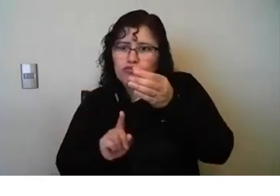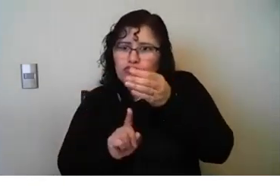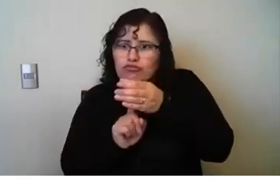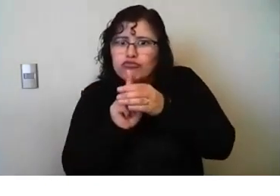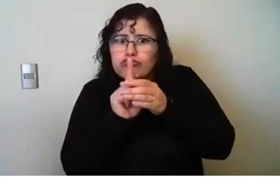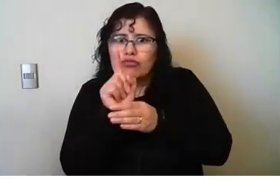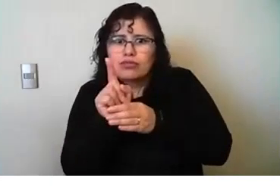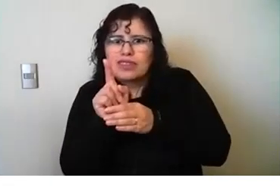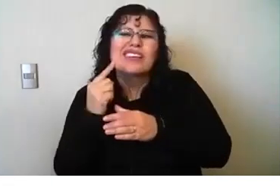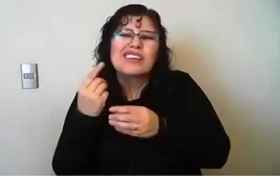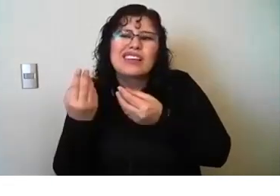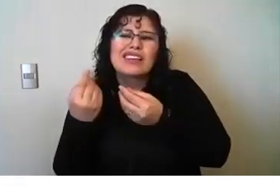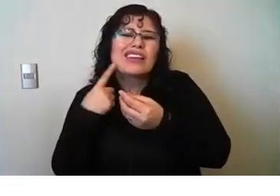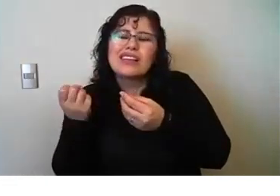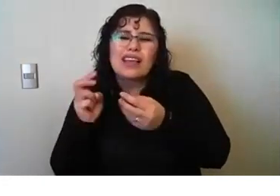forma,